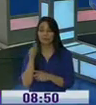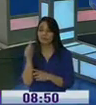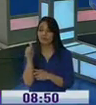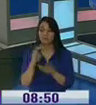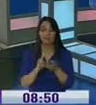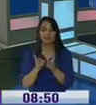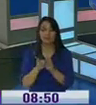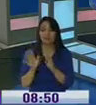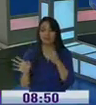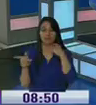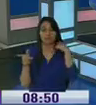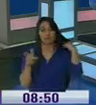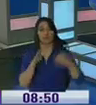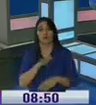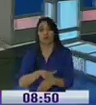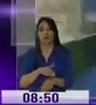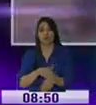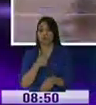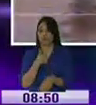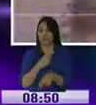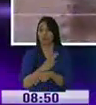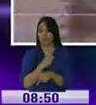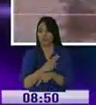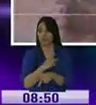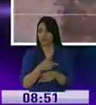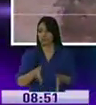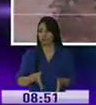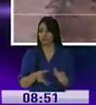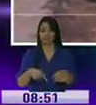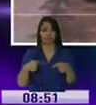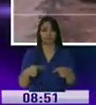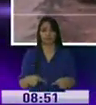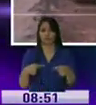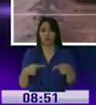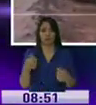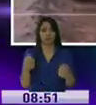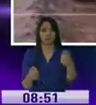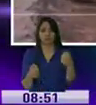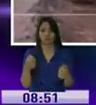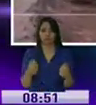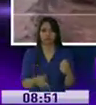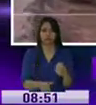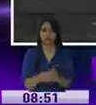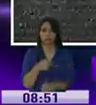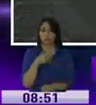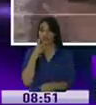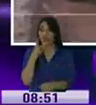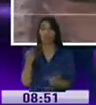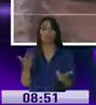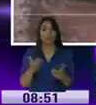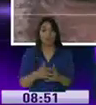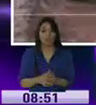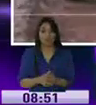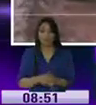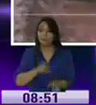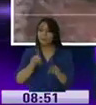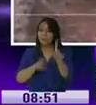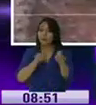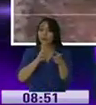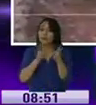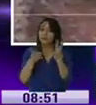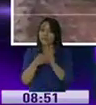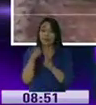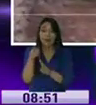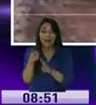vecinos. Yo utilizo esa vía todos los días, todos. Wow. ¿Ustedes ven dónde está? Bueno, hay que preguntarle a los vecinos de